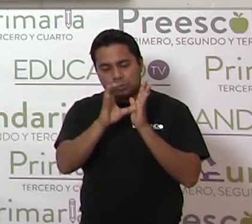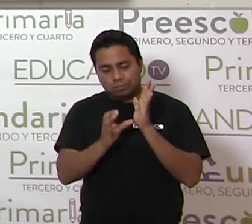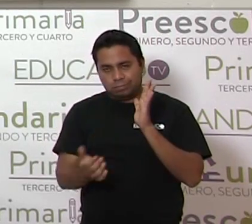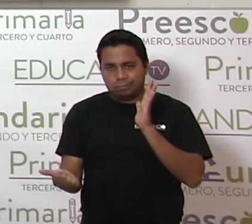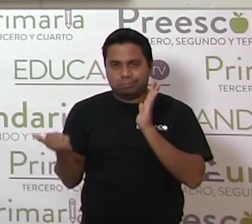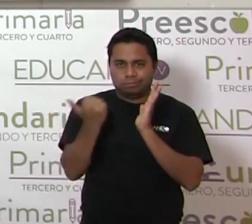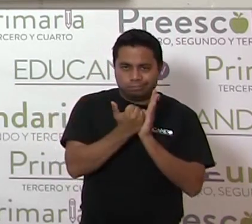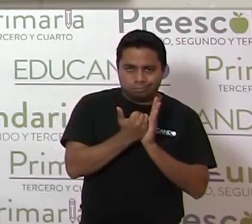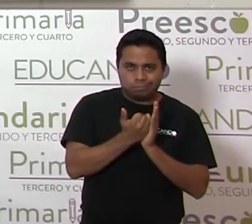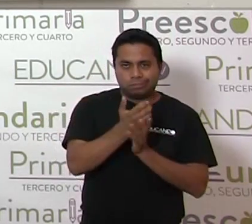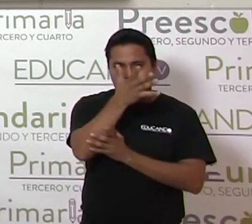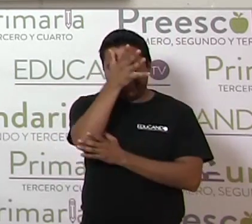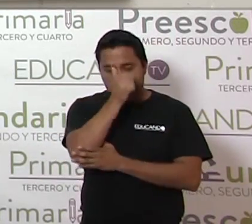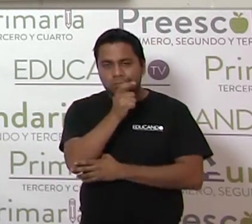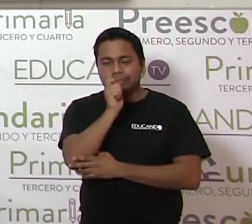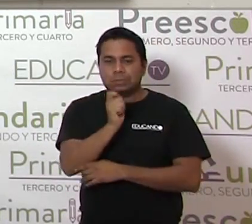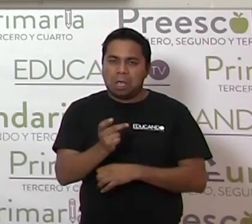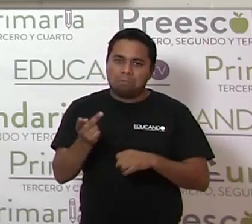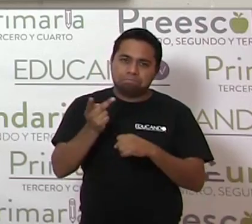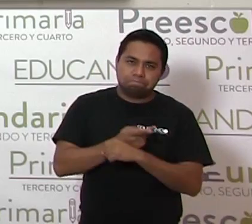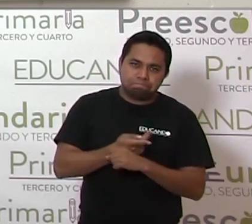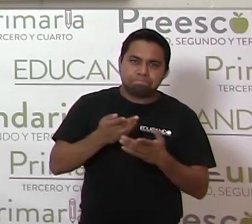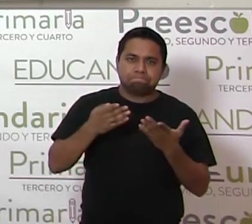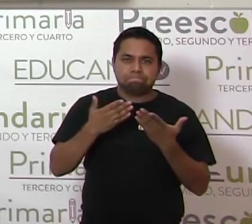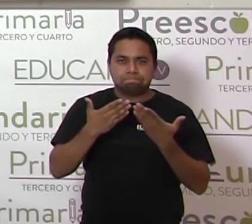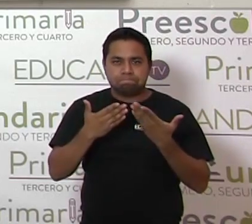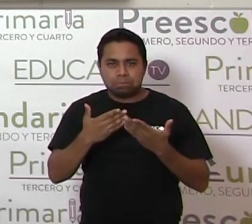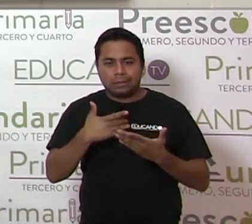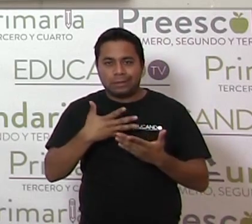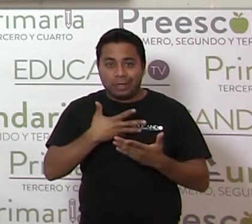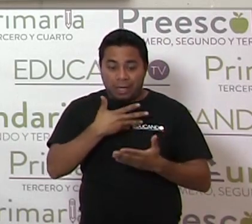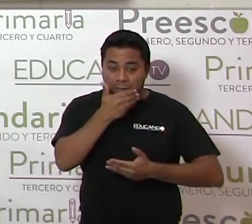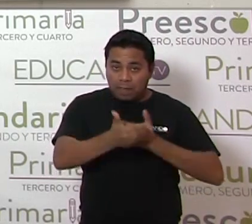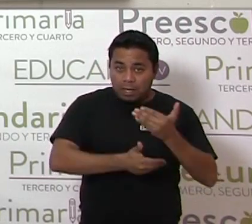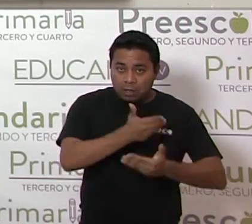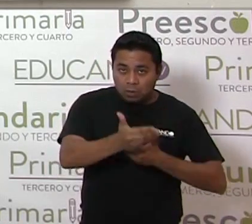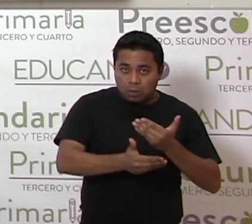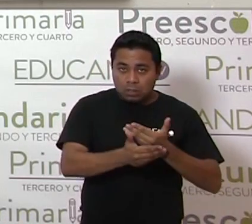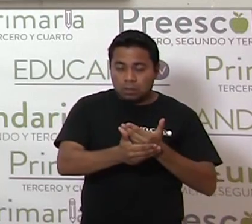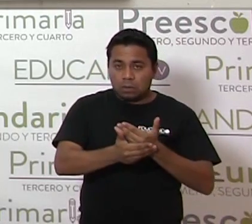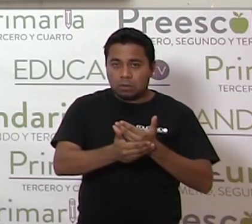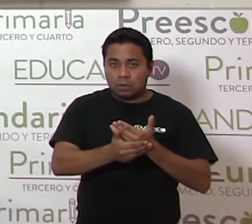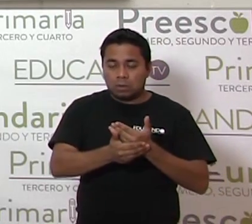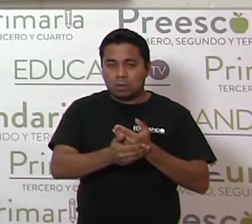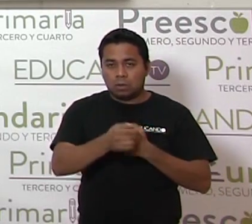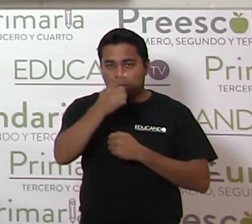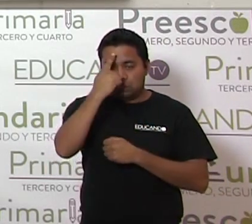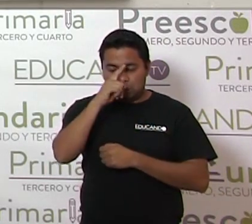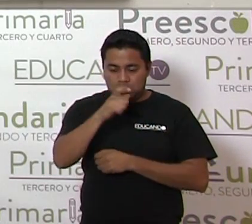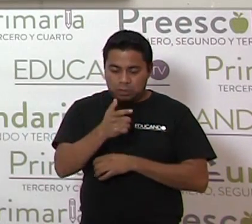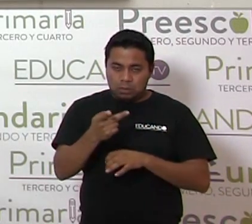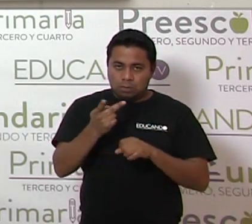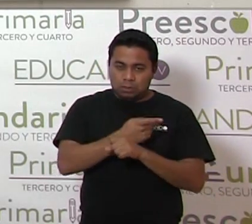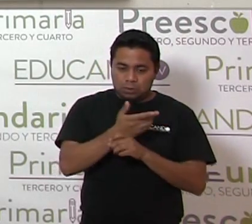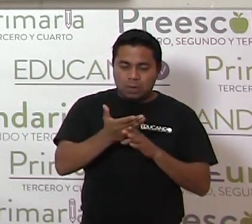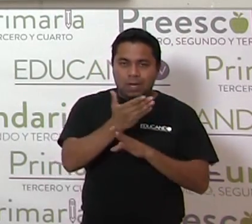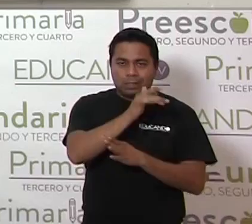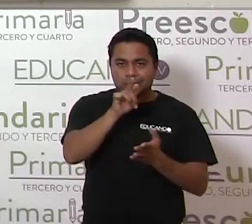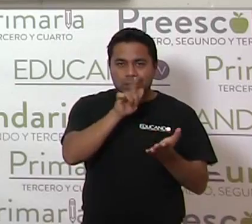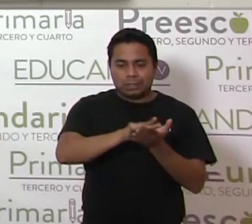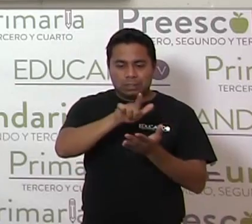Constitución es un suceso diacrónico al suceso de la Ley Lerdo.